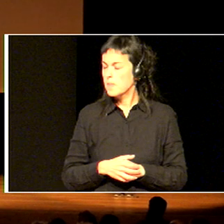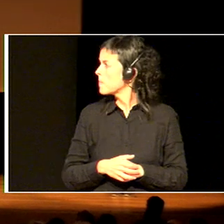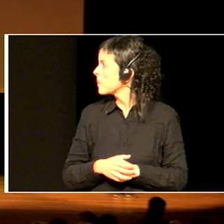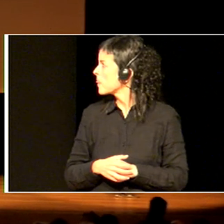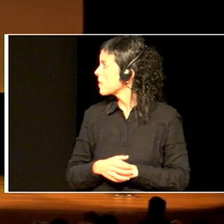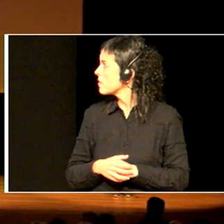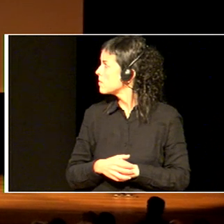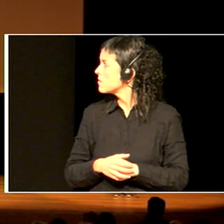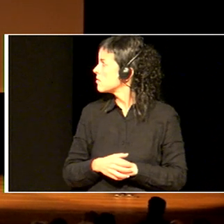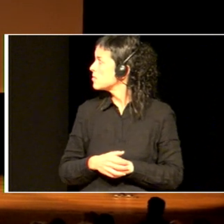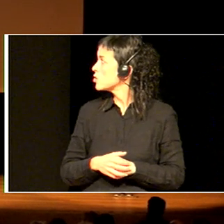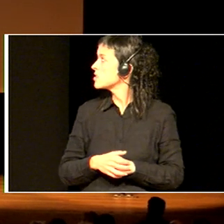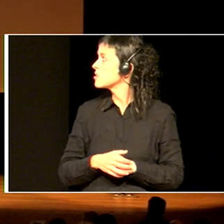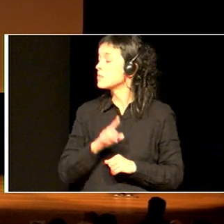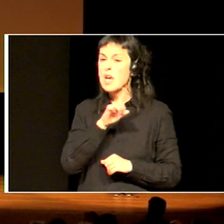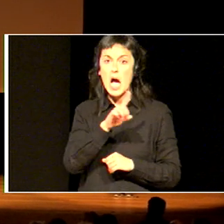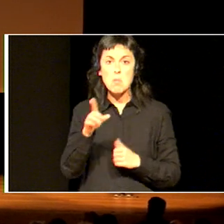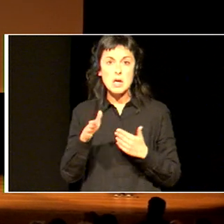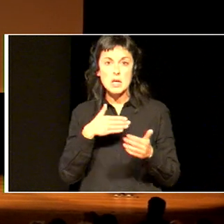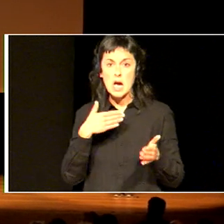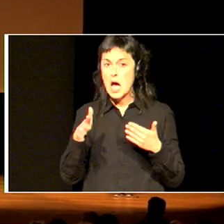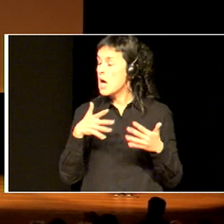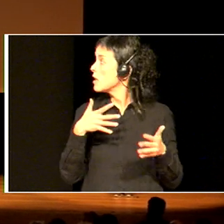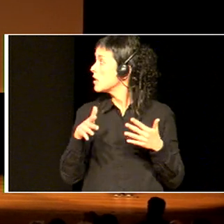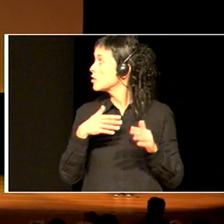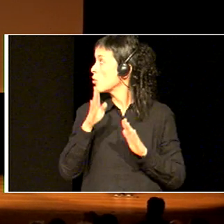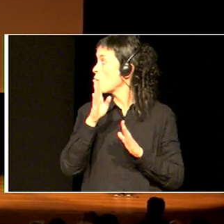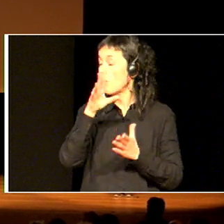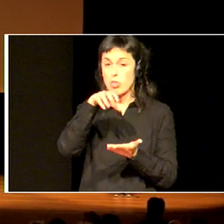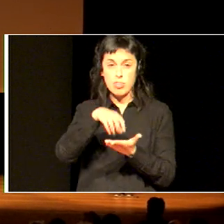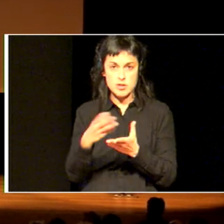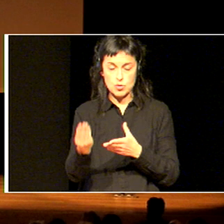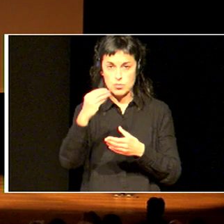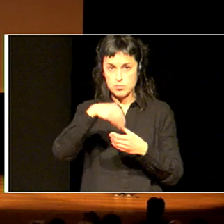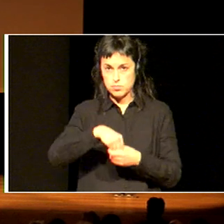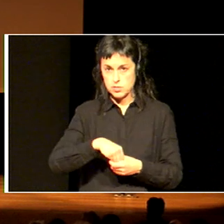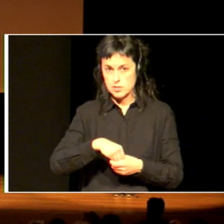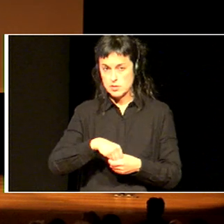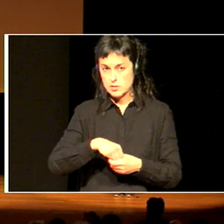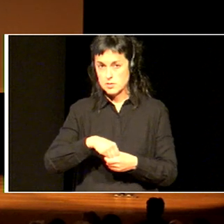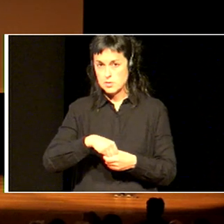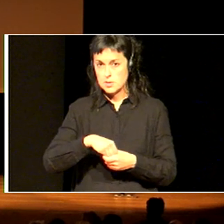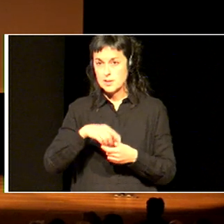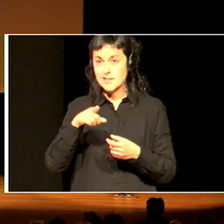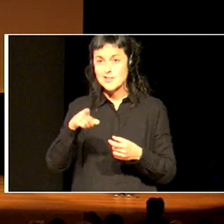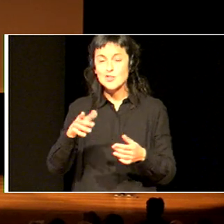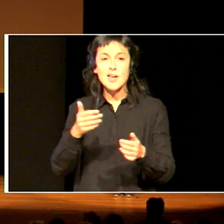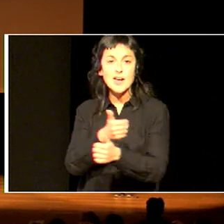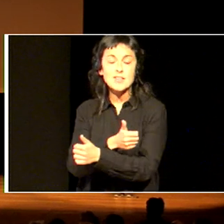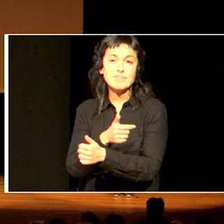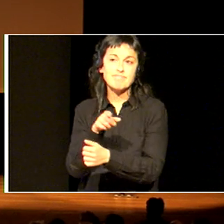ikastetzea izan dakoaren, ba, lehentasuna, osatu zen eskarrek egiterakoan, ba, 11 ikastetzeak lehentasuna